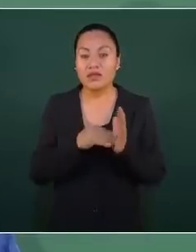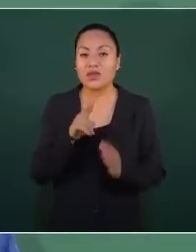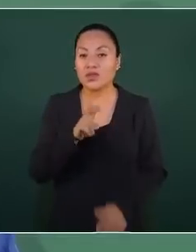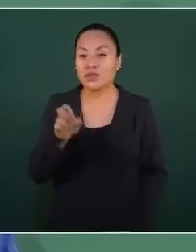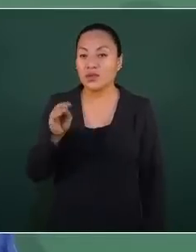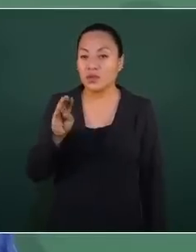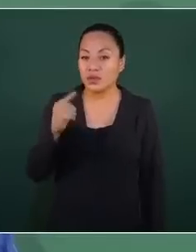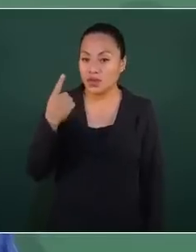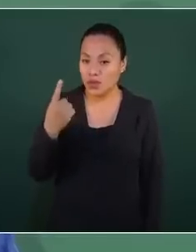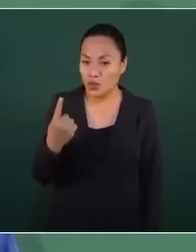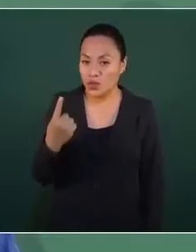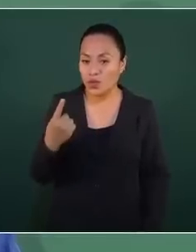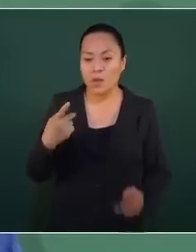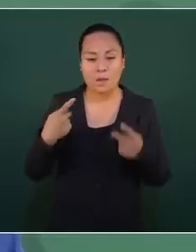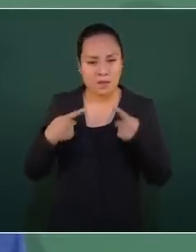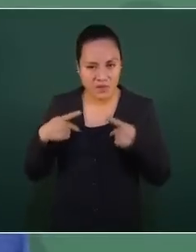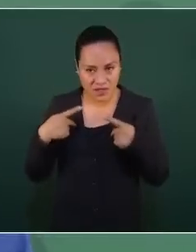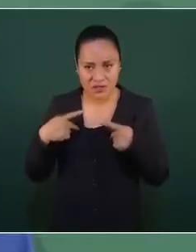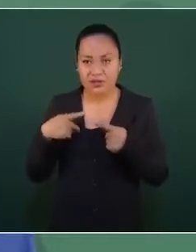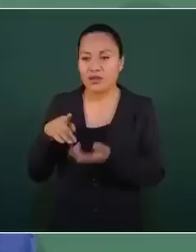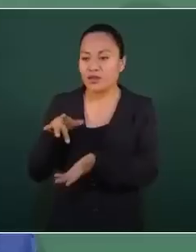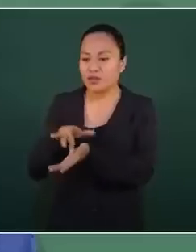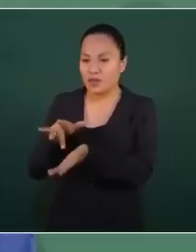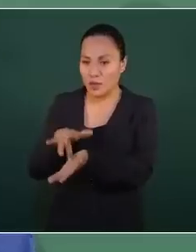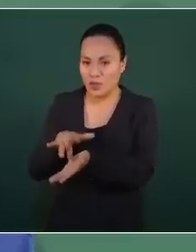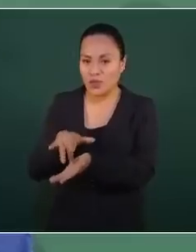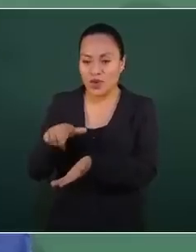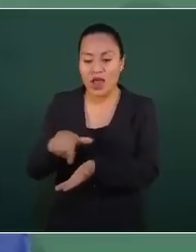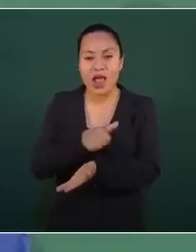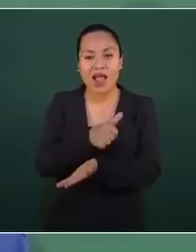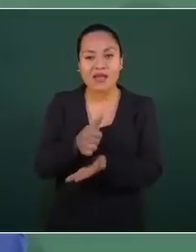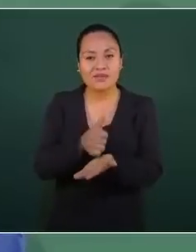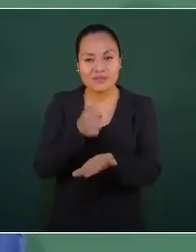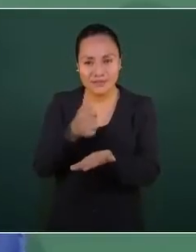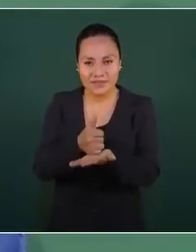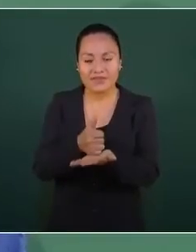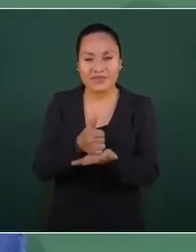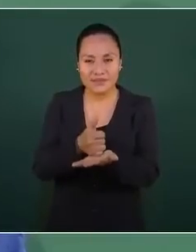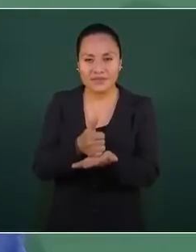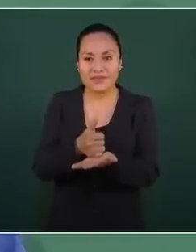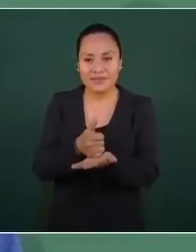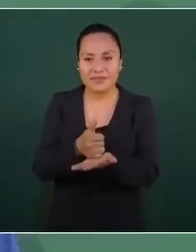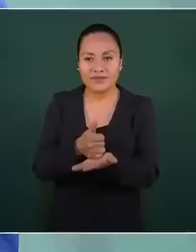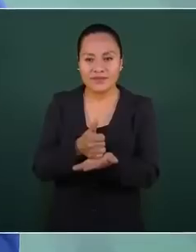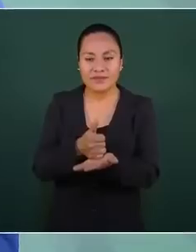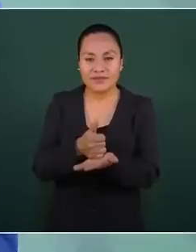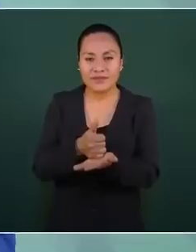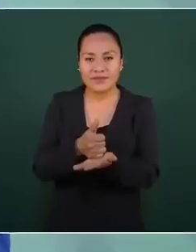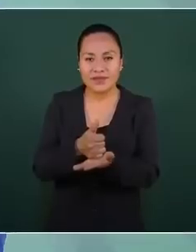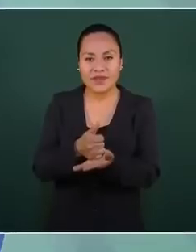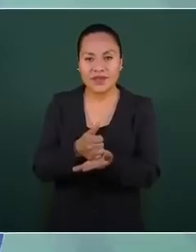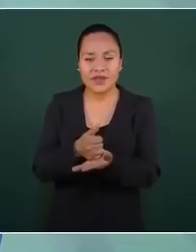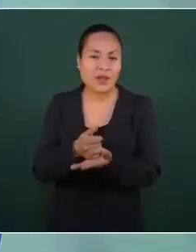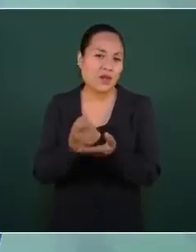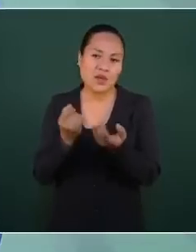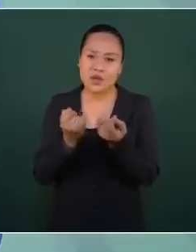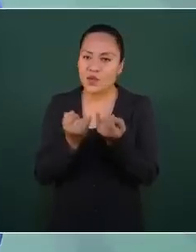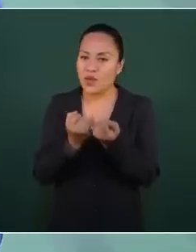51,299 beneficiarios. Si esto es en la capital, pues imagínense cómo están las comunidades.